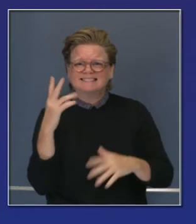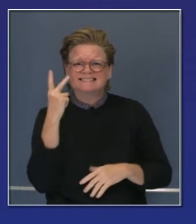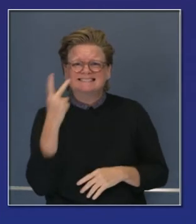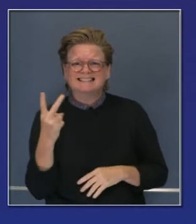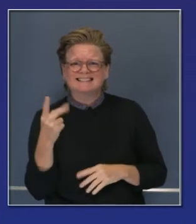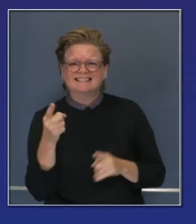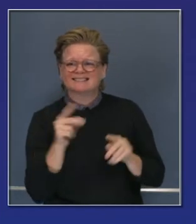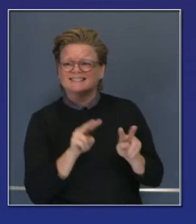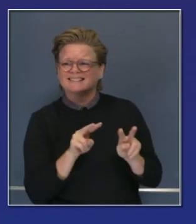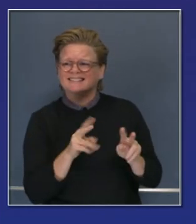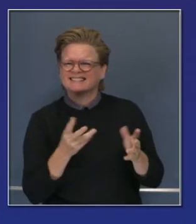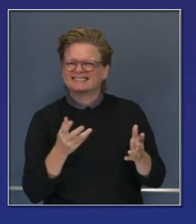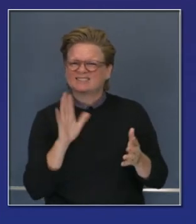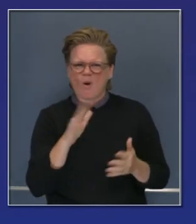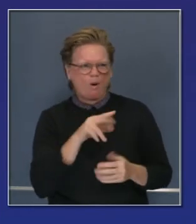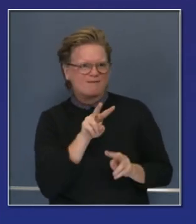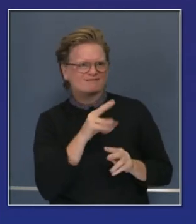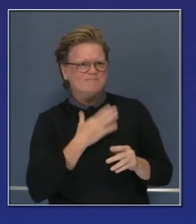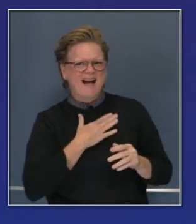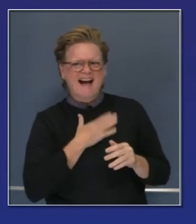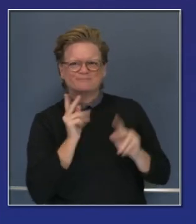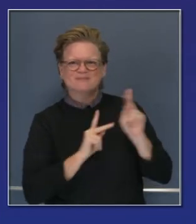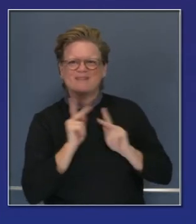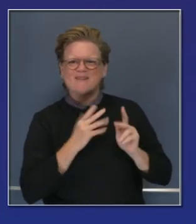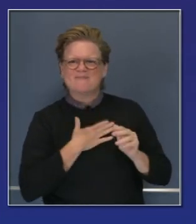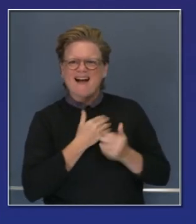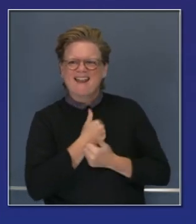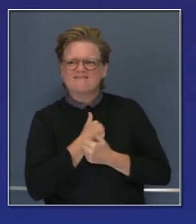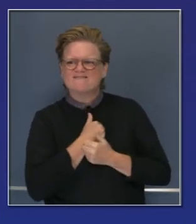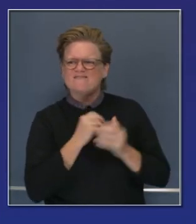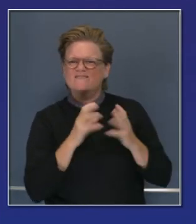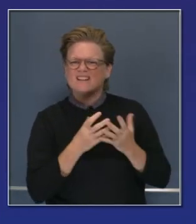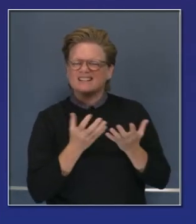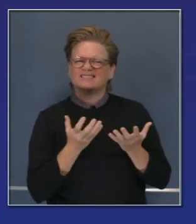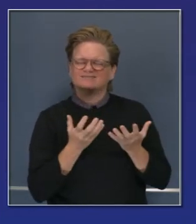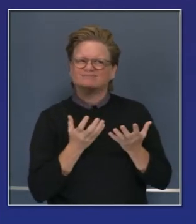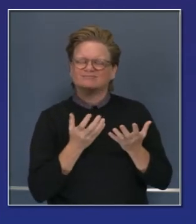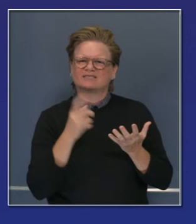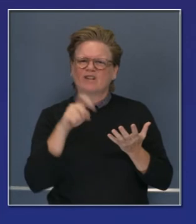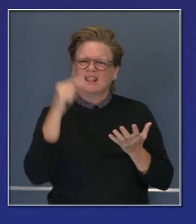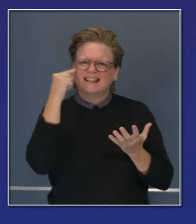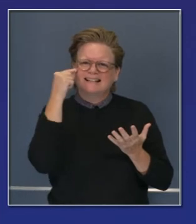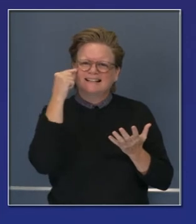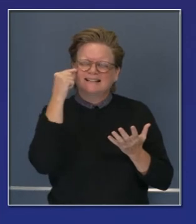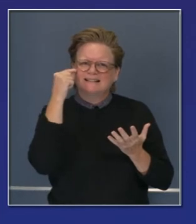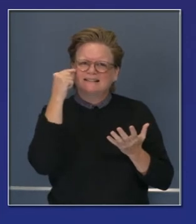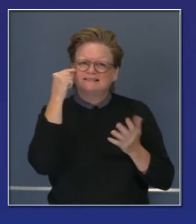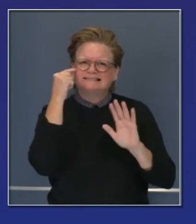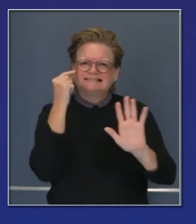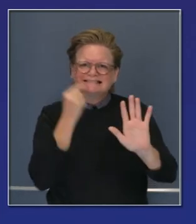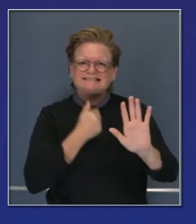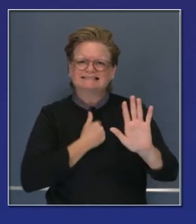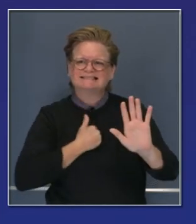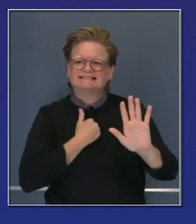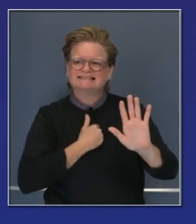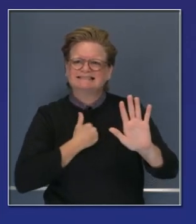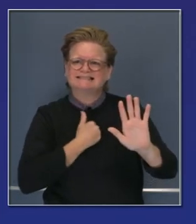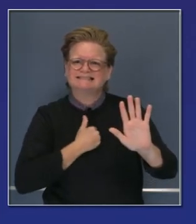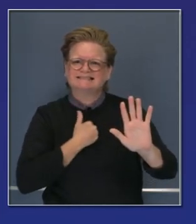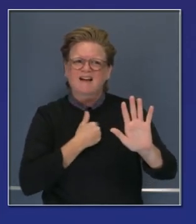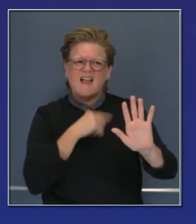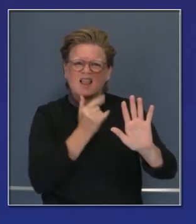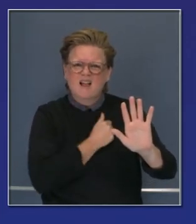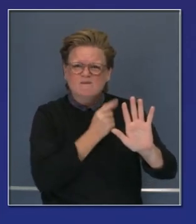historias de cautela para ponerlos a ustedes en alerta sobre qué pueden hacer y qué deben hacer para distanciarse y protegerse en